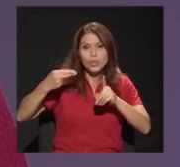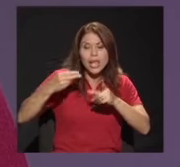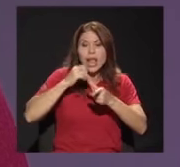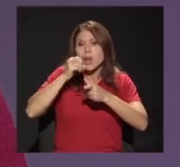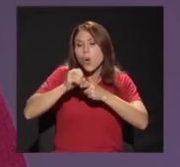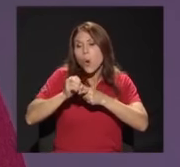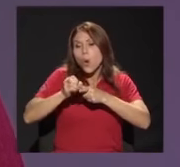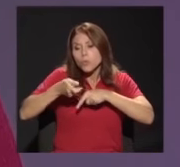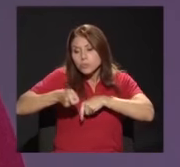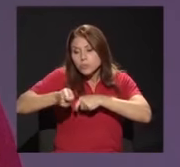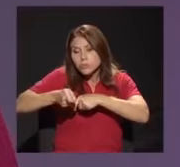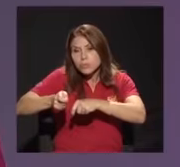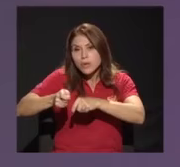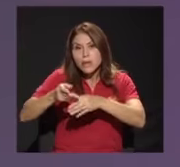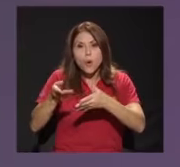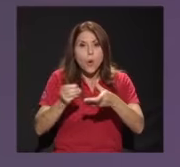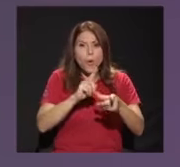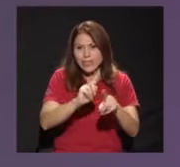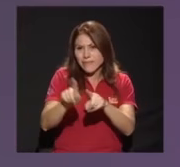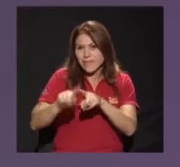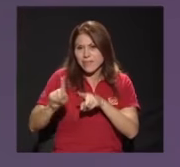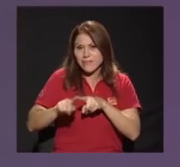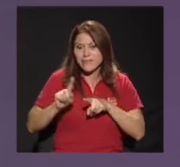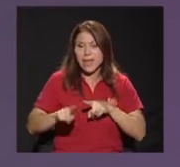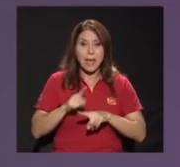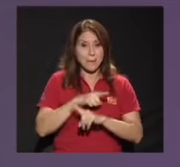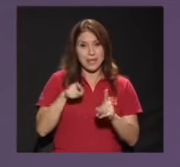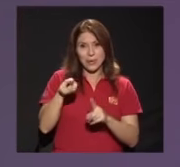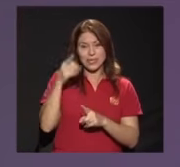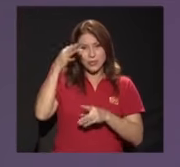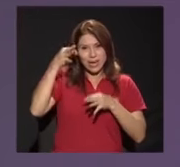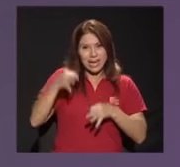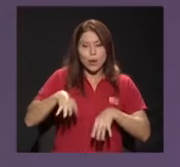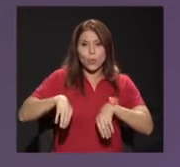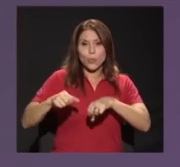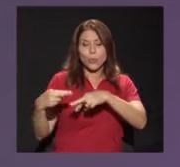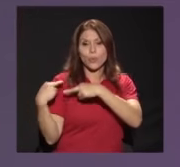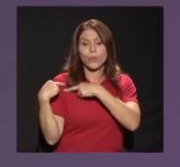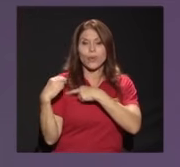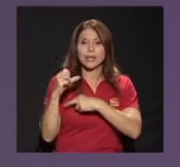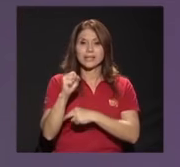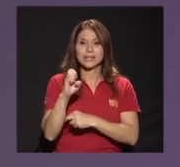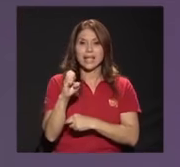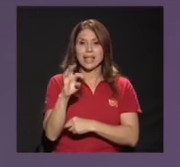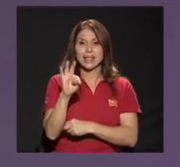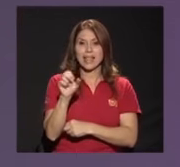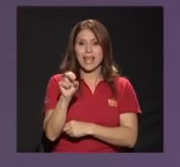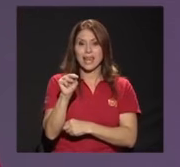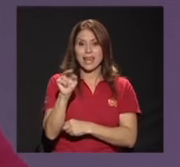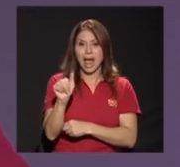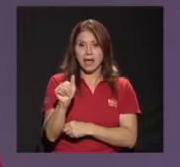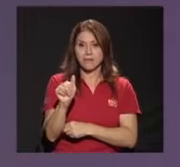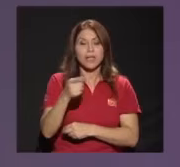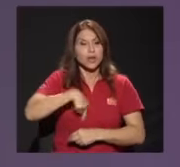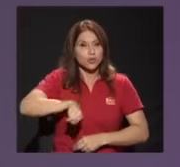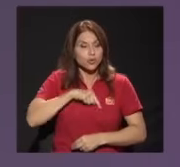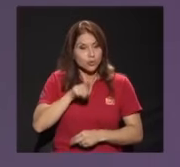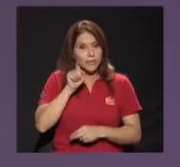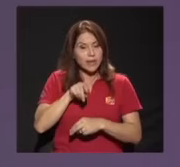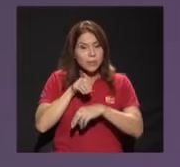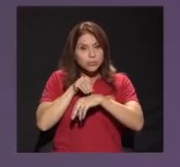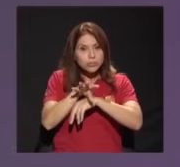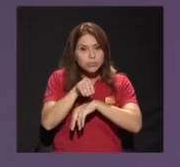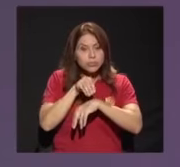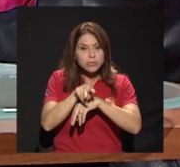Pero digamos, esa función me parece que es más como de la CETENA, ¿verdad? Y podríamos más bien orientarla hacia una valoración estratégica